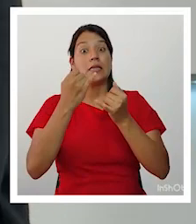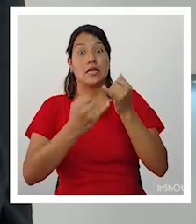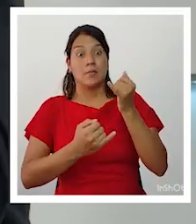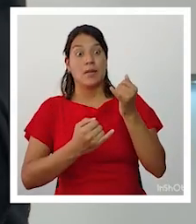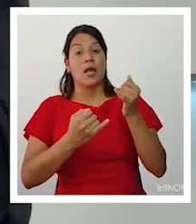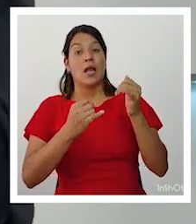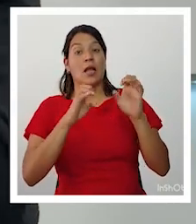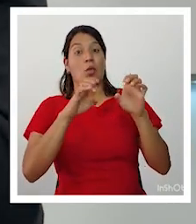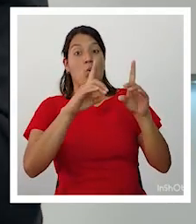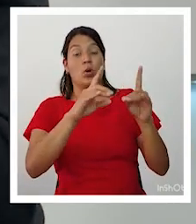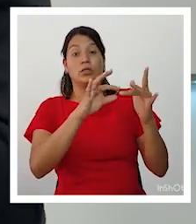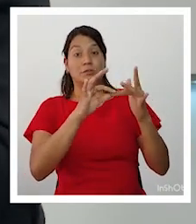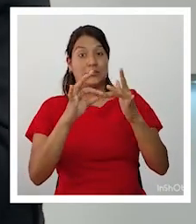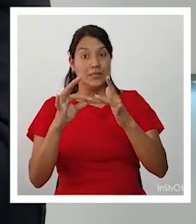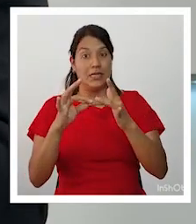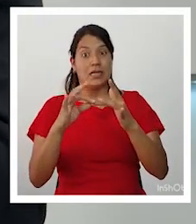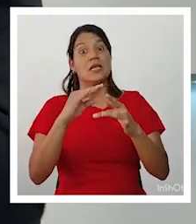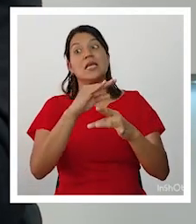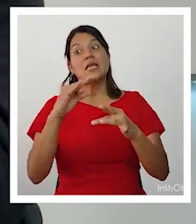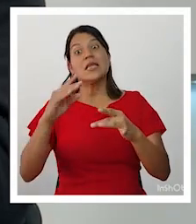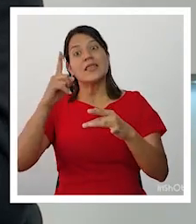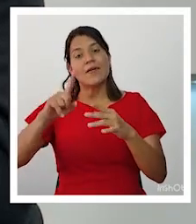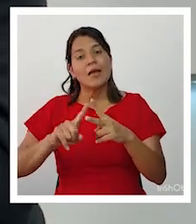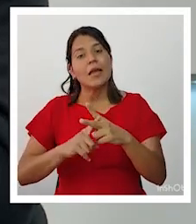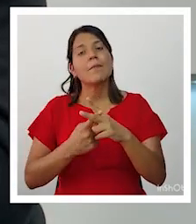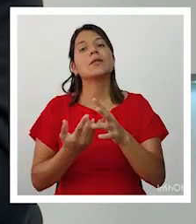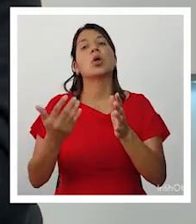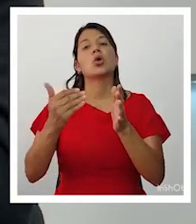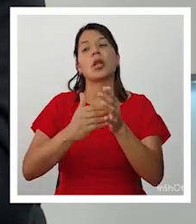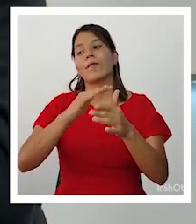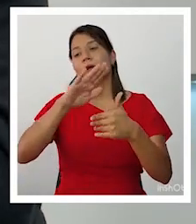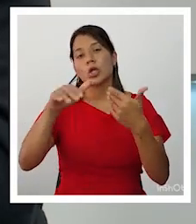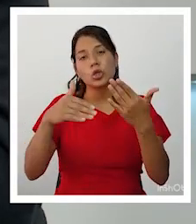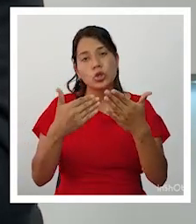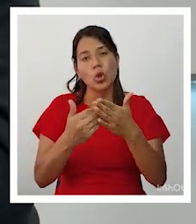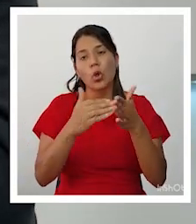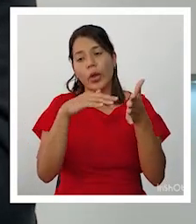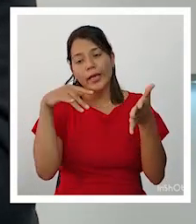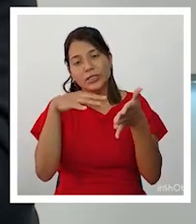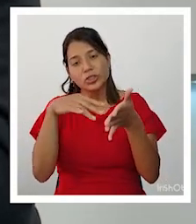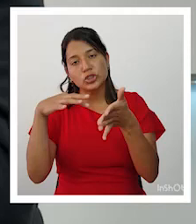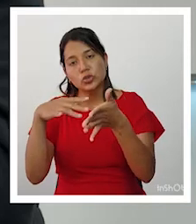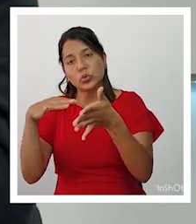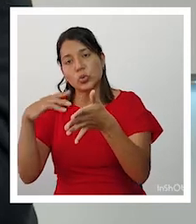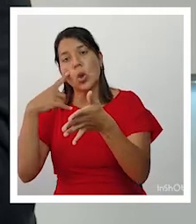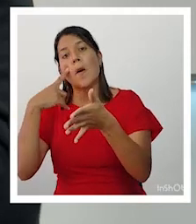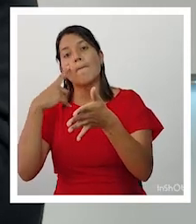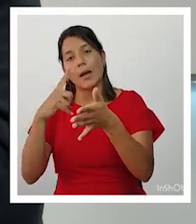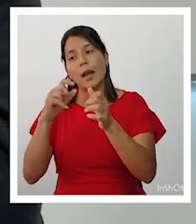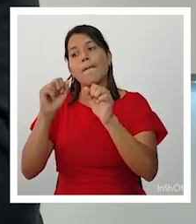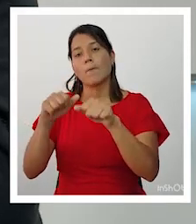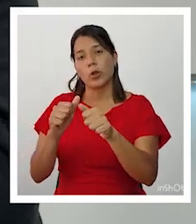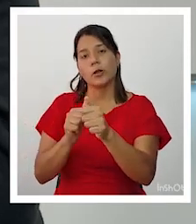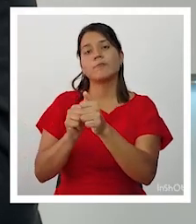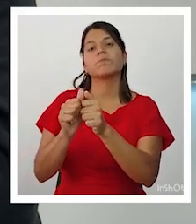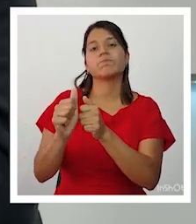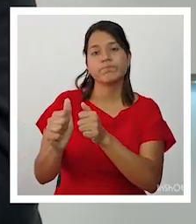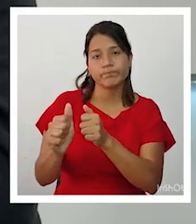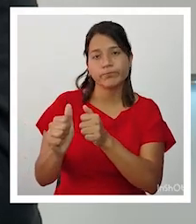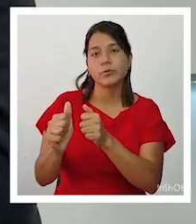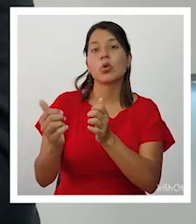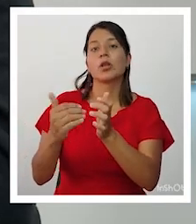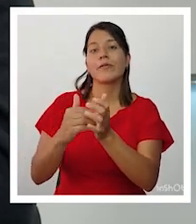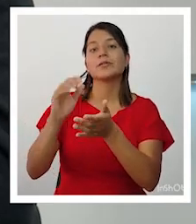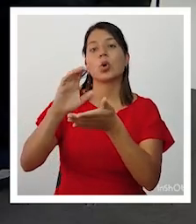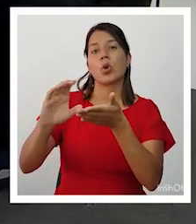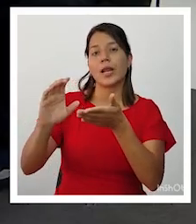y tienen que volver a empezar todo el ciclo para poder sacar el 5º año, para poder optar más adelante por una educación universitaria,